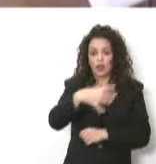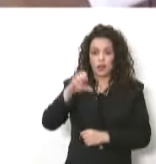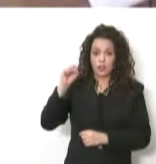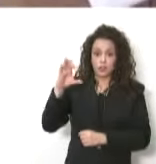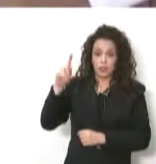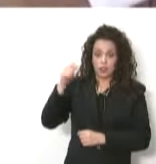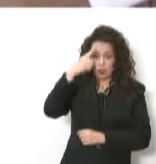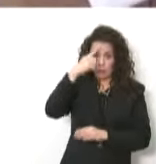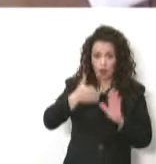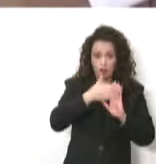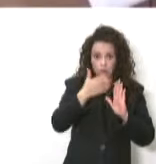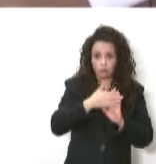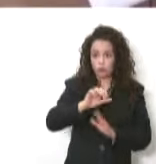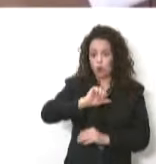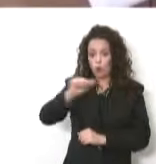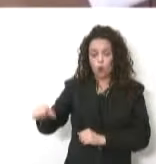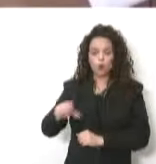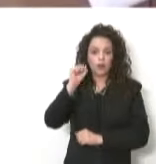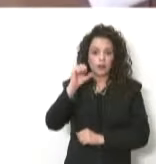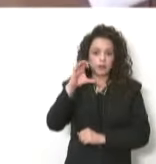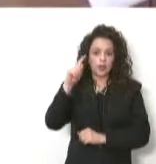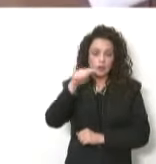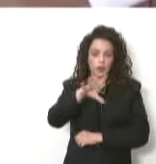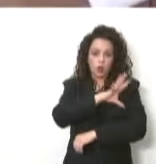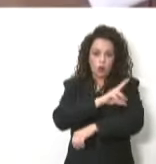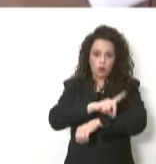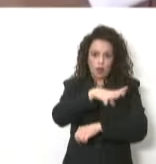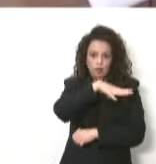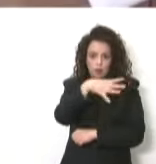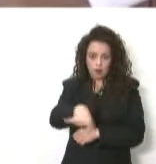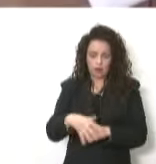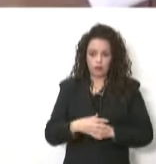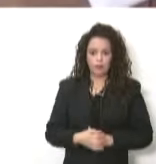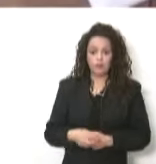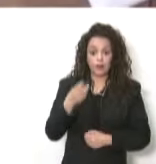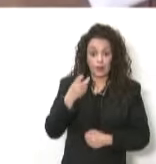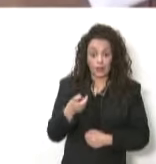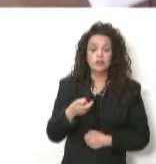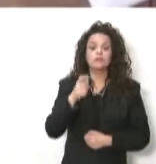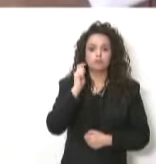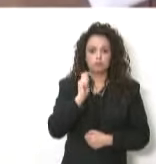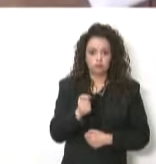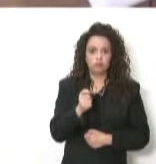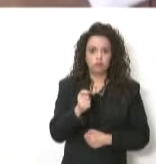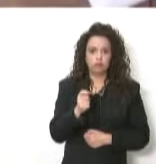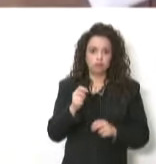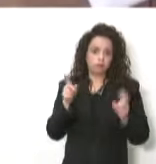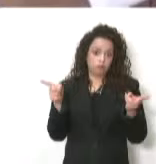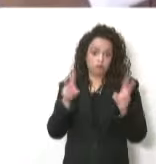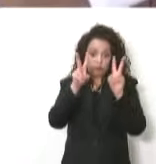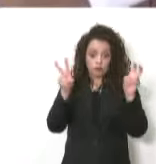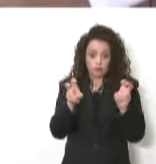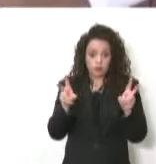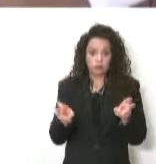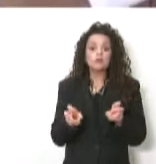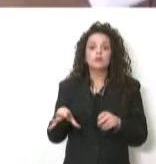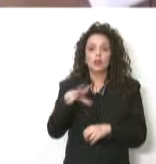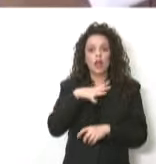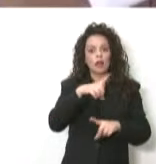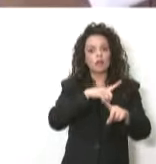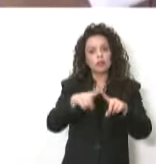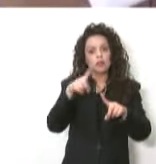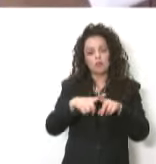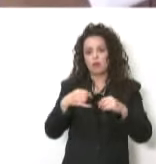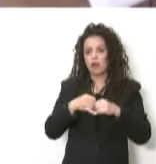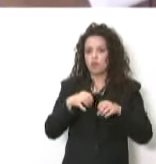General del Centro SCT. Y en su caso, entregue el resultado de la búsqueda al particular, incluyendo la información